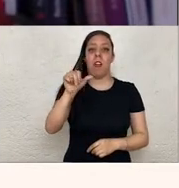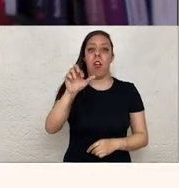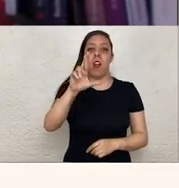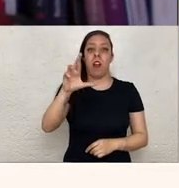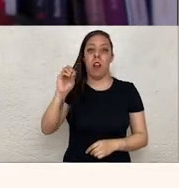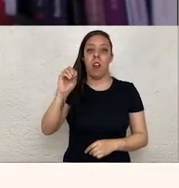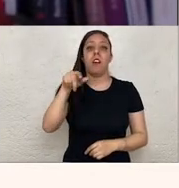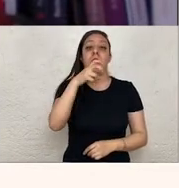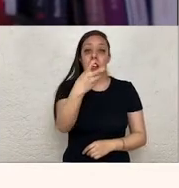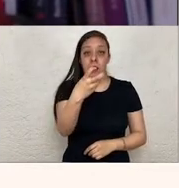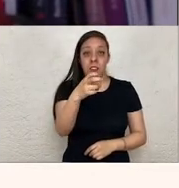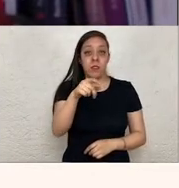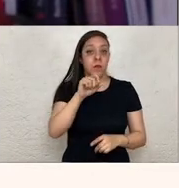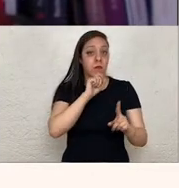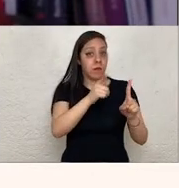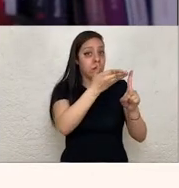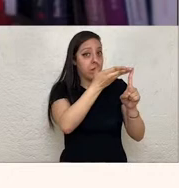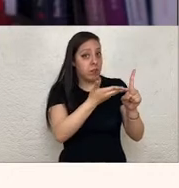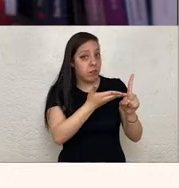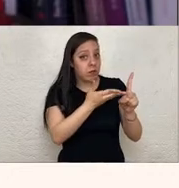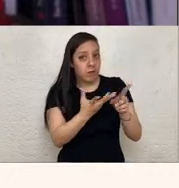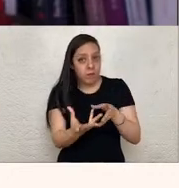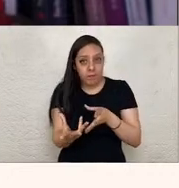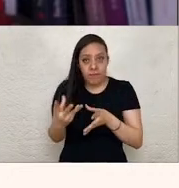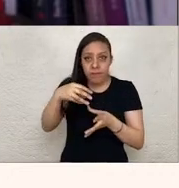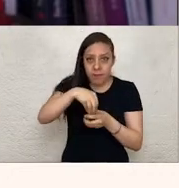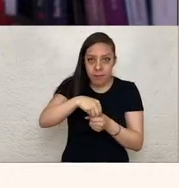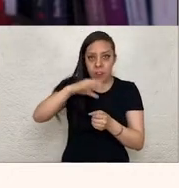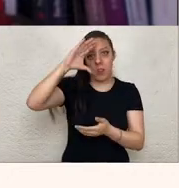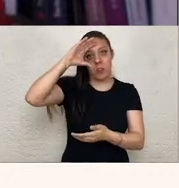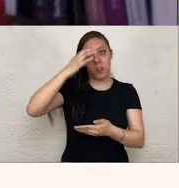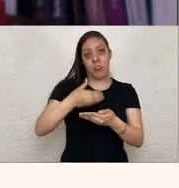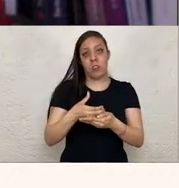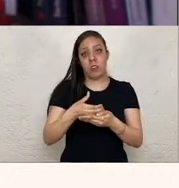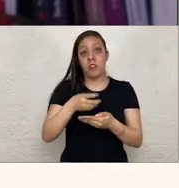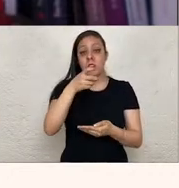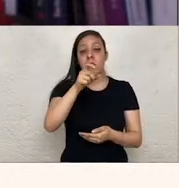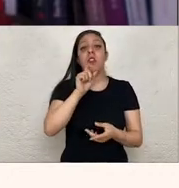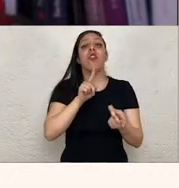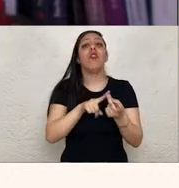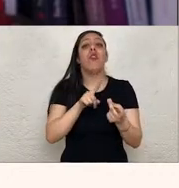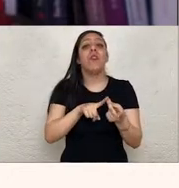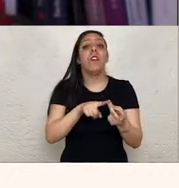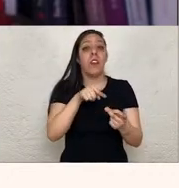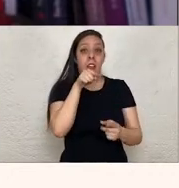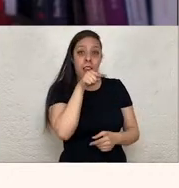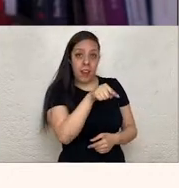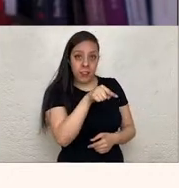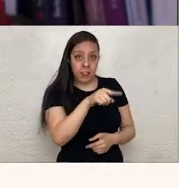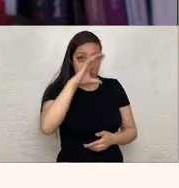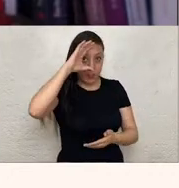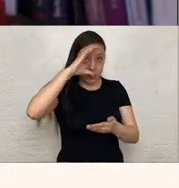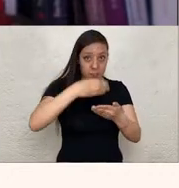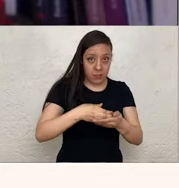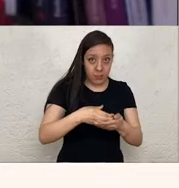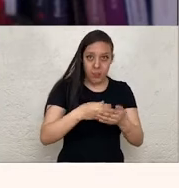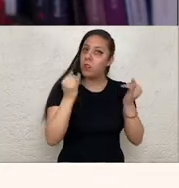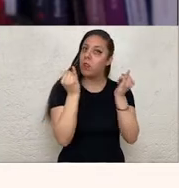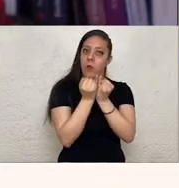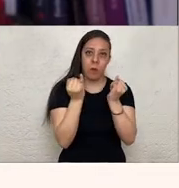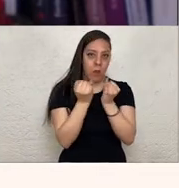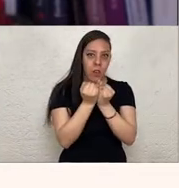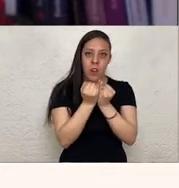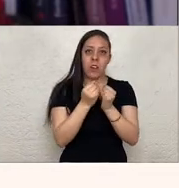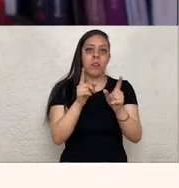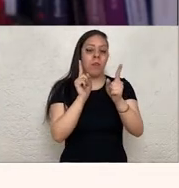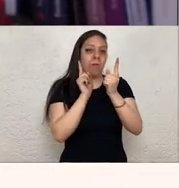Navarrete, de complementariedad de Cortés. O sea, donde quiera que llega Cortés, se habla de que llegó